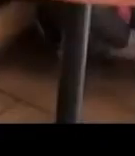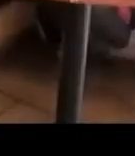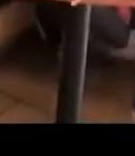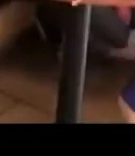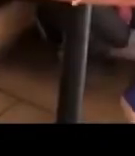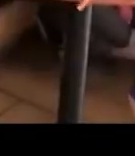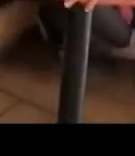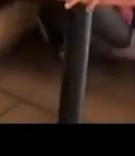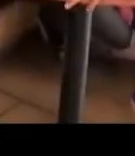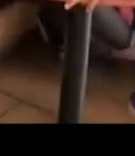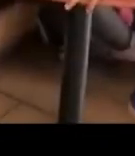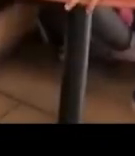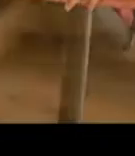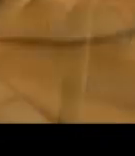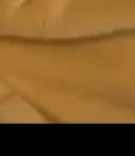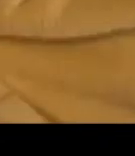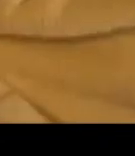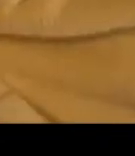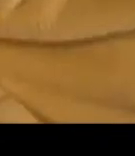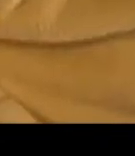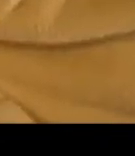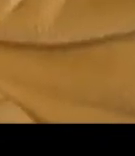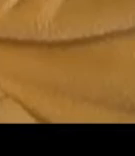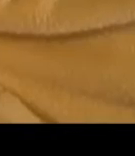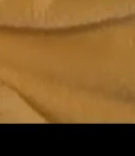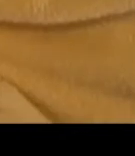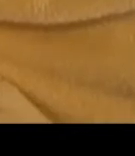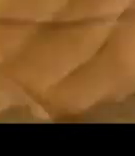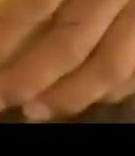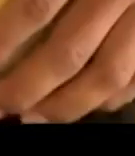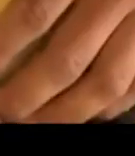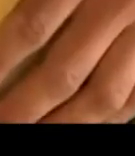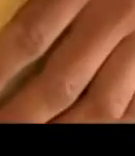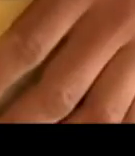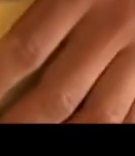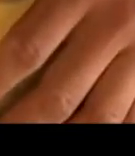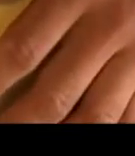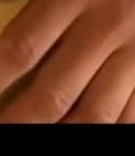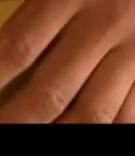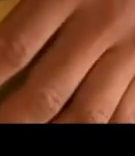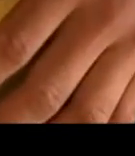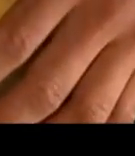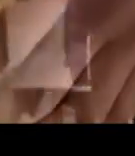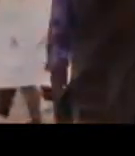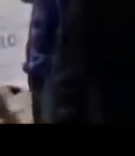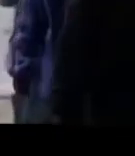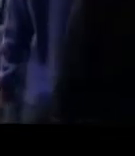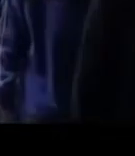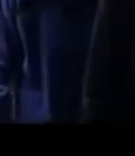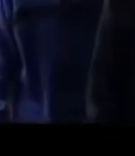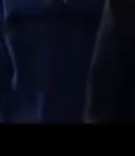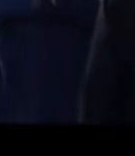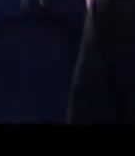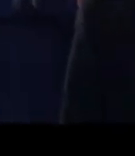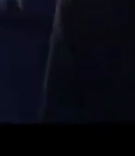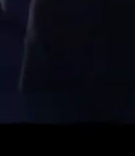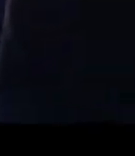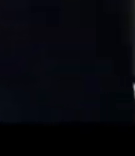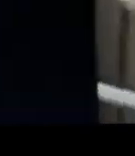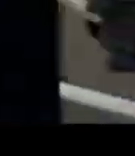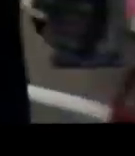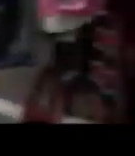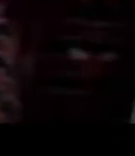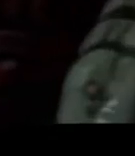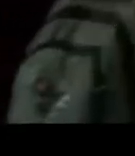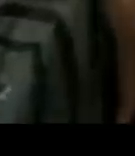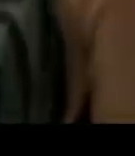Bustamante, investigador de temas de frontera y fundador del COLEF, explica que esta decisión obedece principalmente a cuestiones políticas